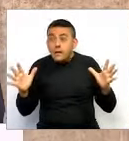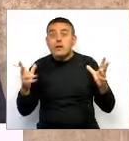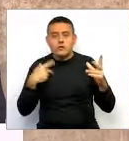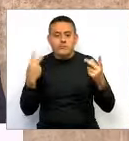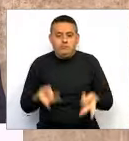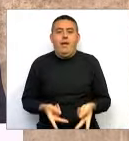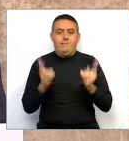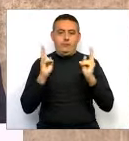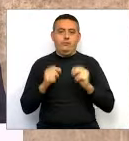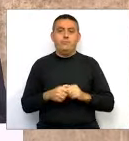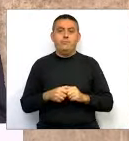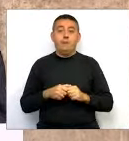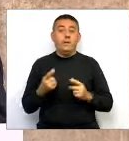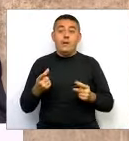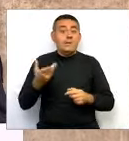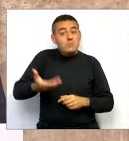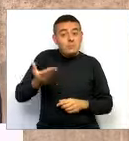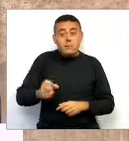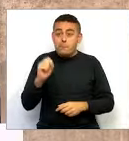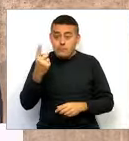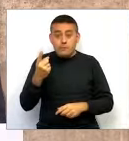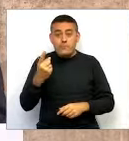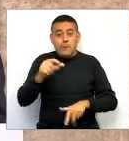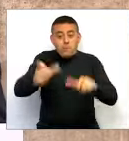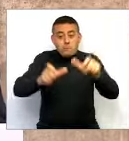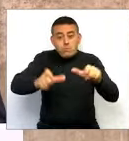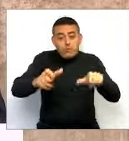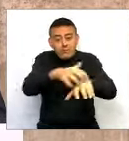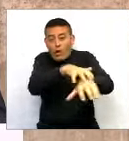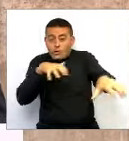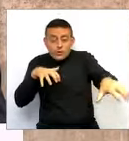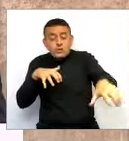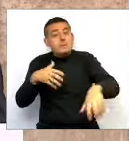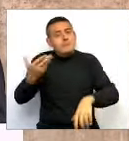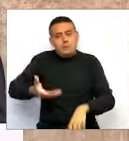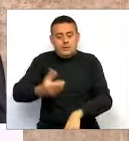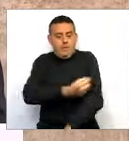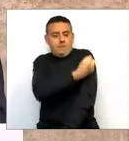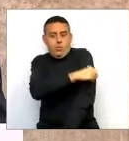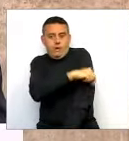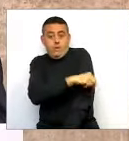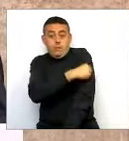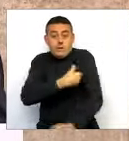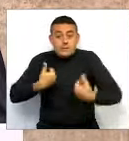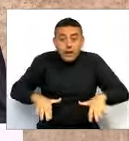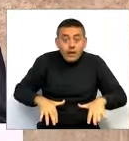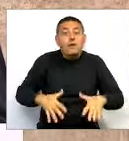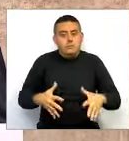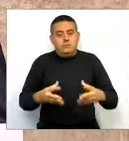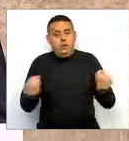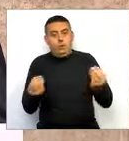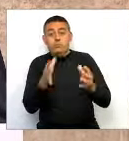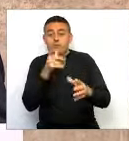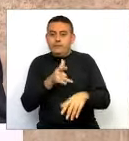vacunada y hasta que eso no pasa no pasa pues es evident que hemos de mantener una máxima